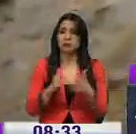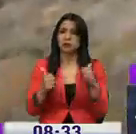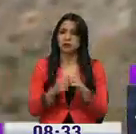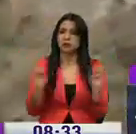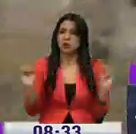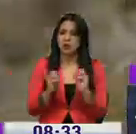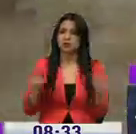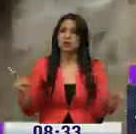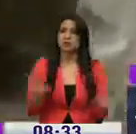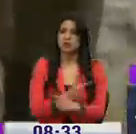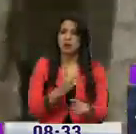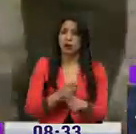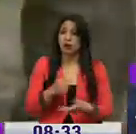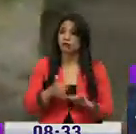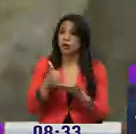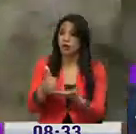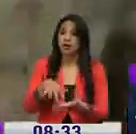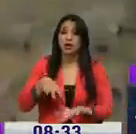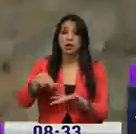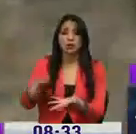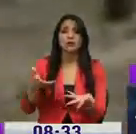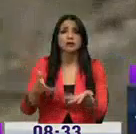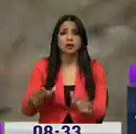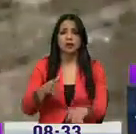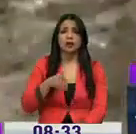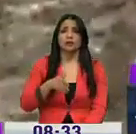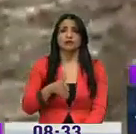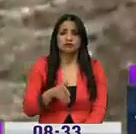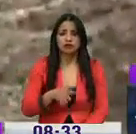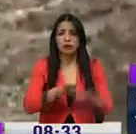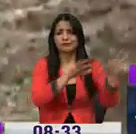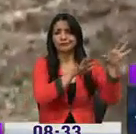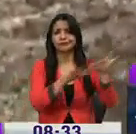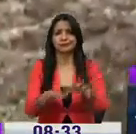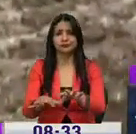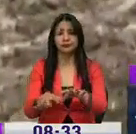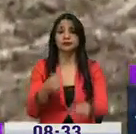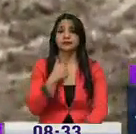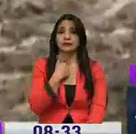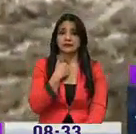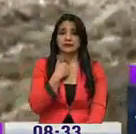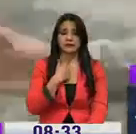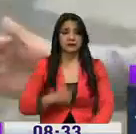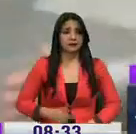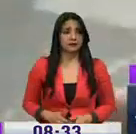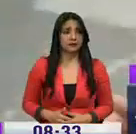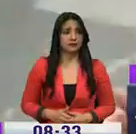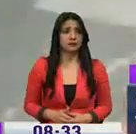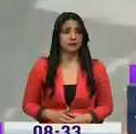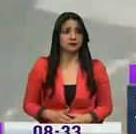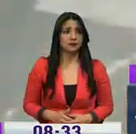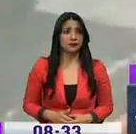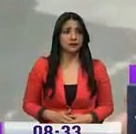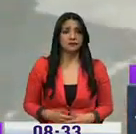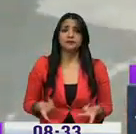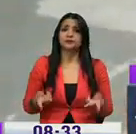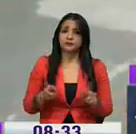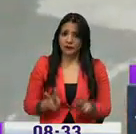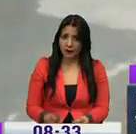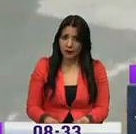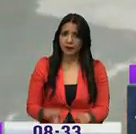La ayuda para ellos no ha llegado y están encerrados prácticamente en medio de enormes derrumbes. No quiere decir que nosotros